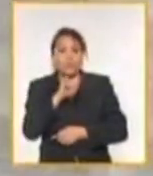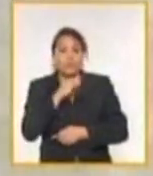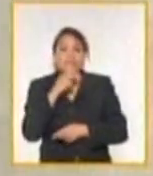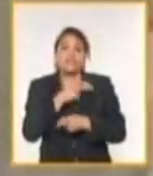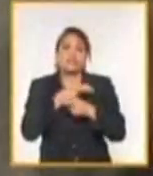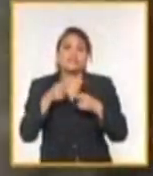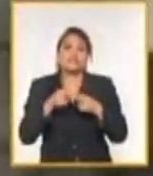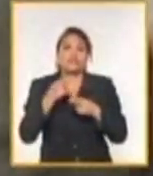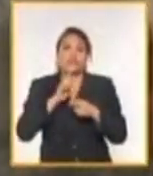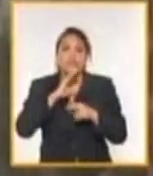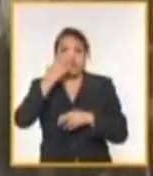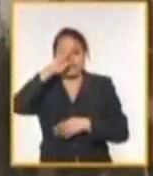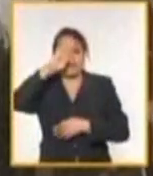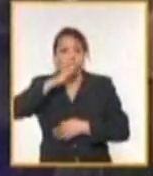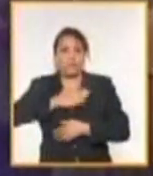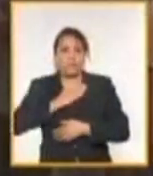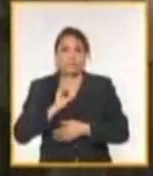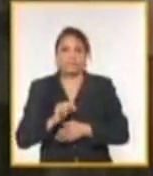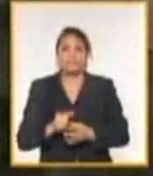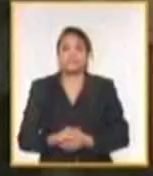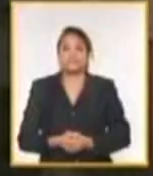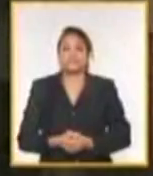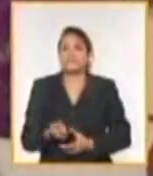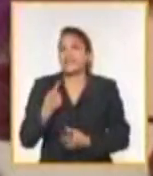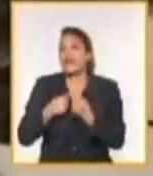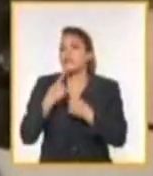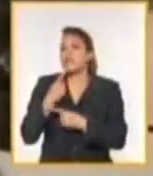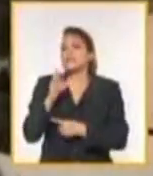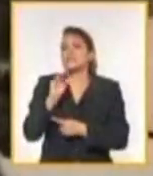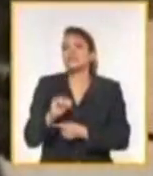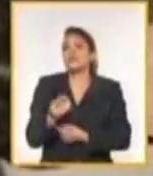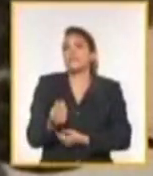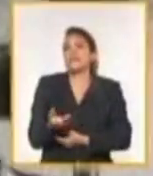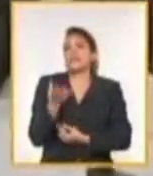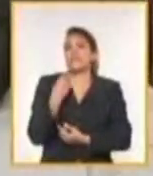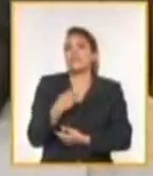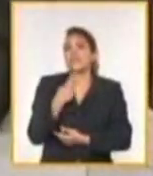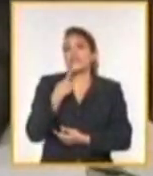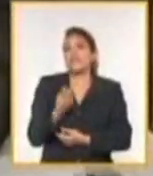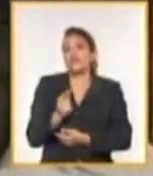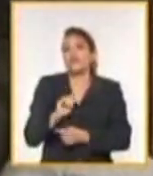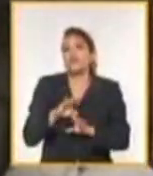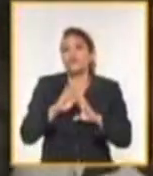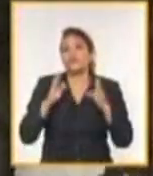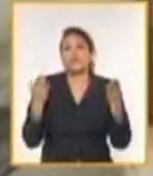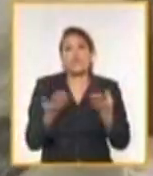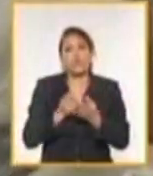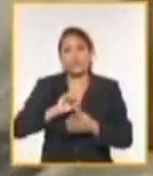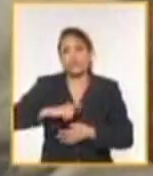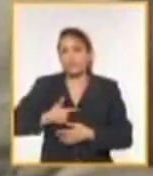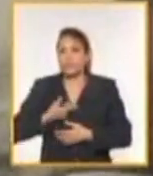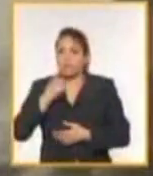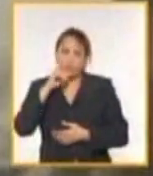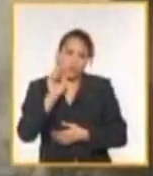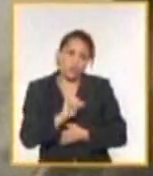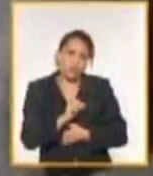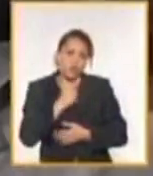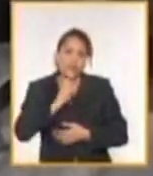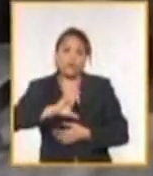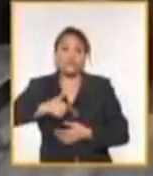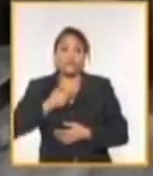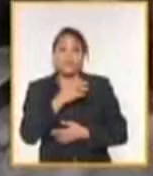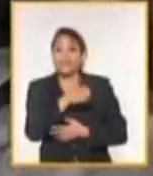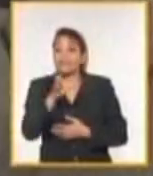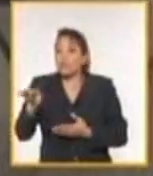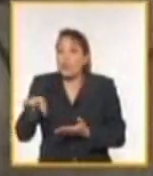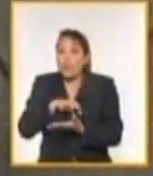de Cuba. Alguien me dijo una vez que yo pensaba que todo era cultura. No, todo no es cultura, pero la cultura está en todo y donde